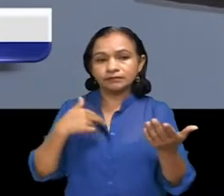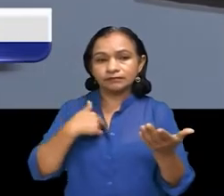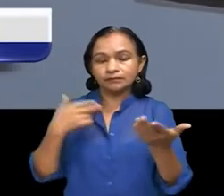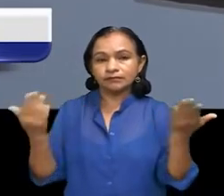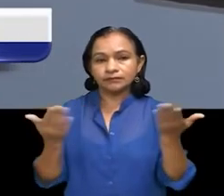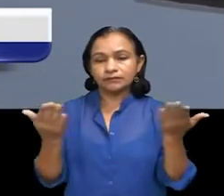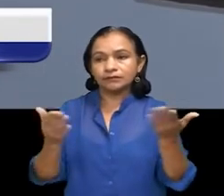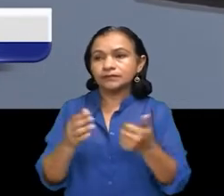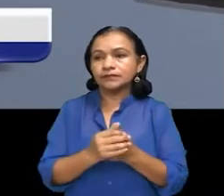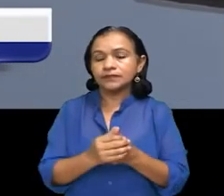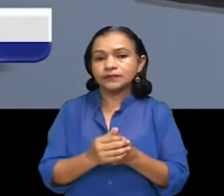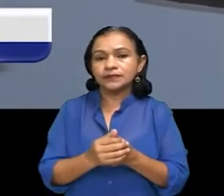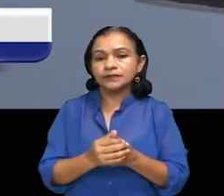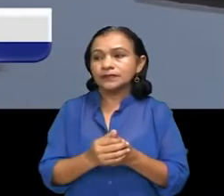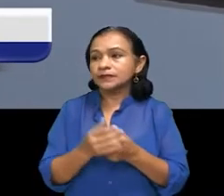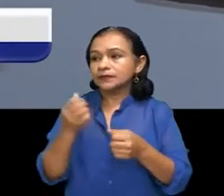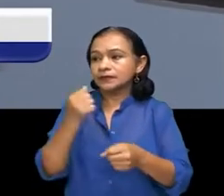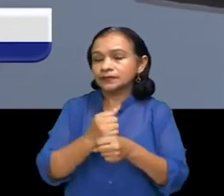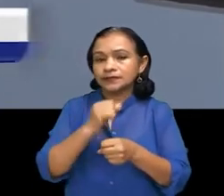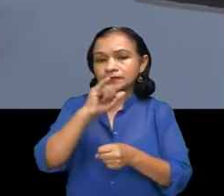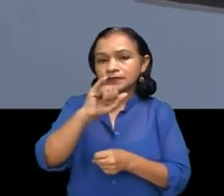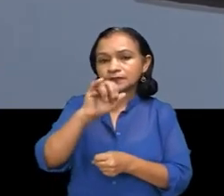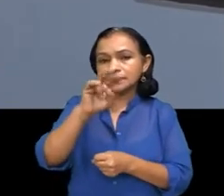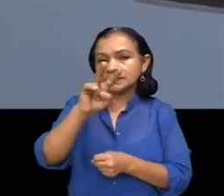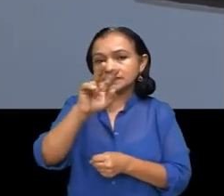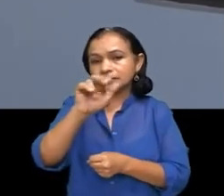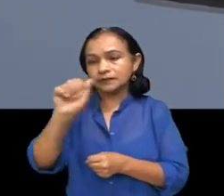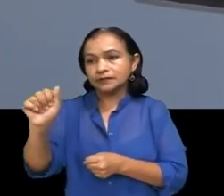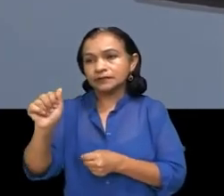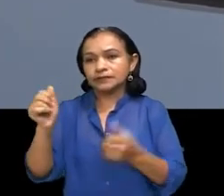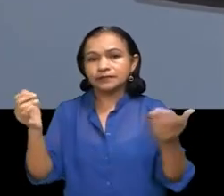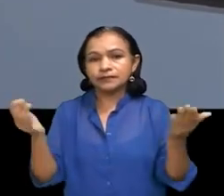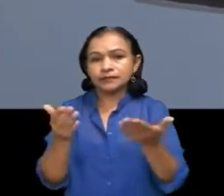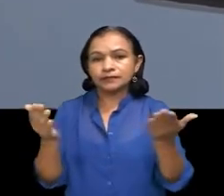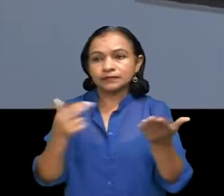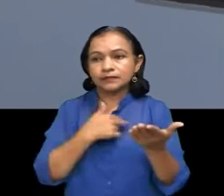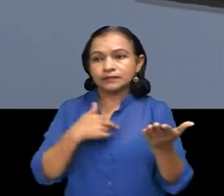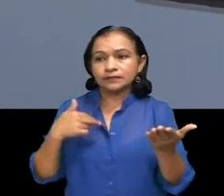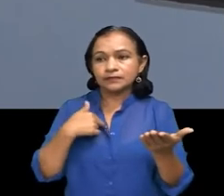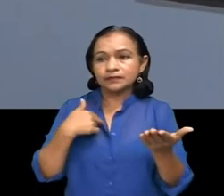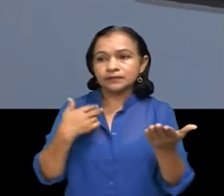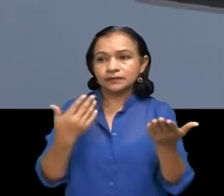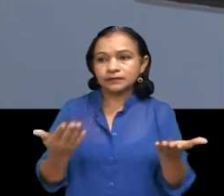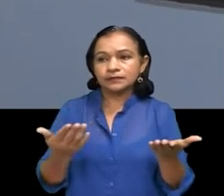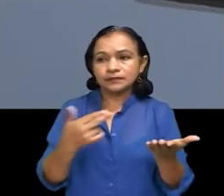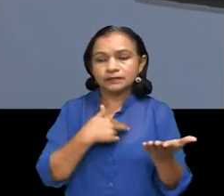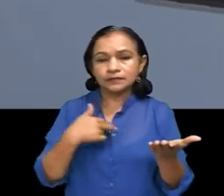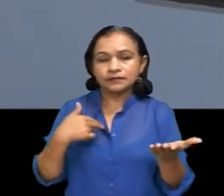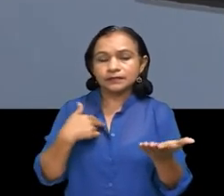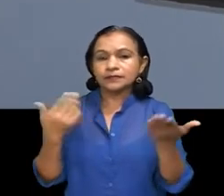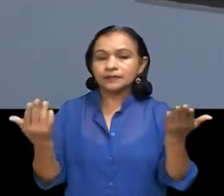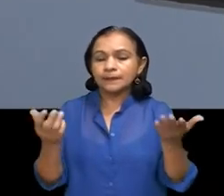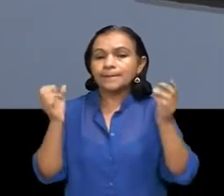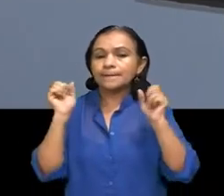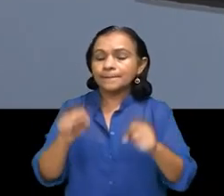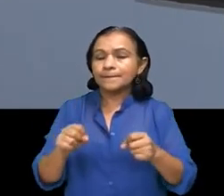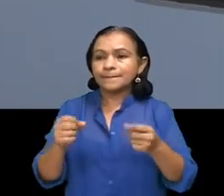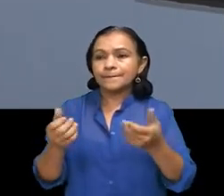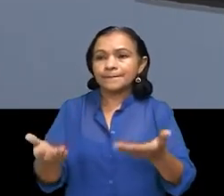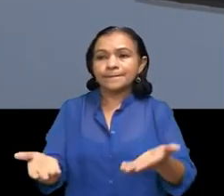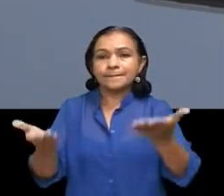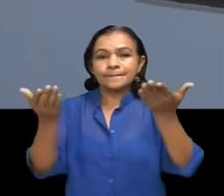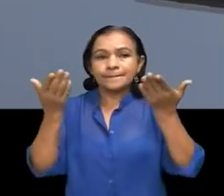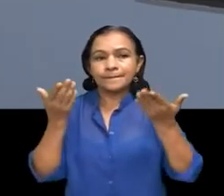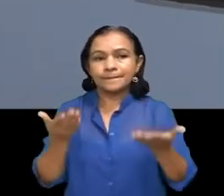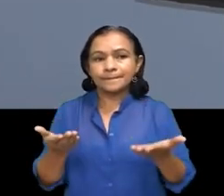importar o para la parte del IVA, ha sido muy, muy bueno. Ahora hay un flujo, ¿no? Un flujo que uno puede seguir y